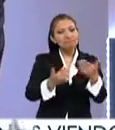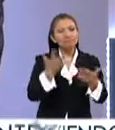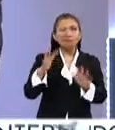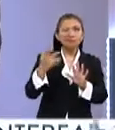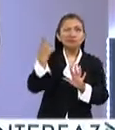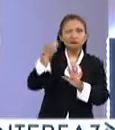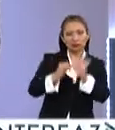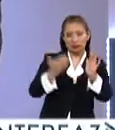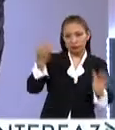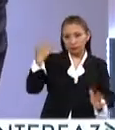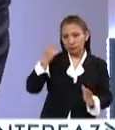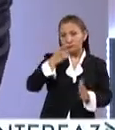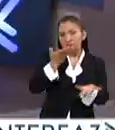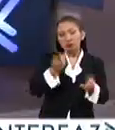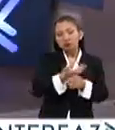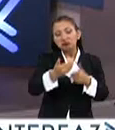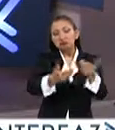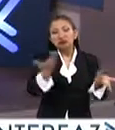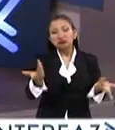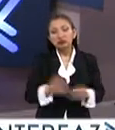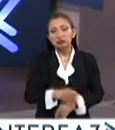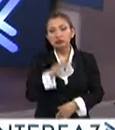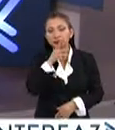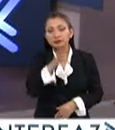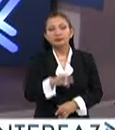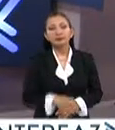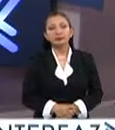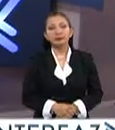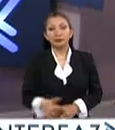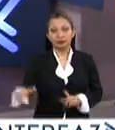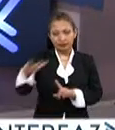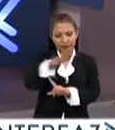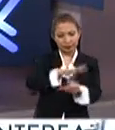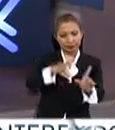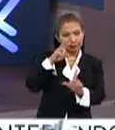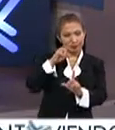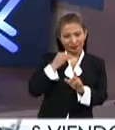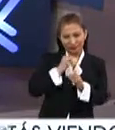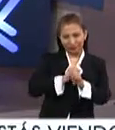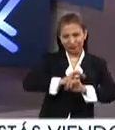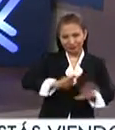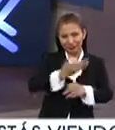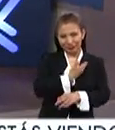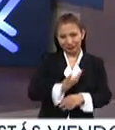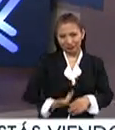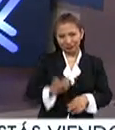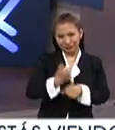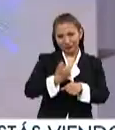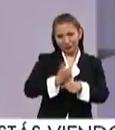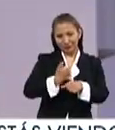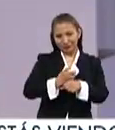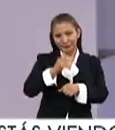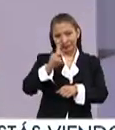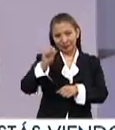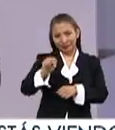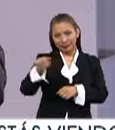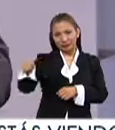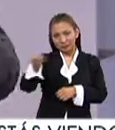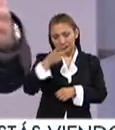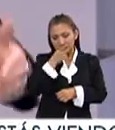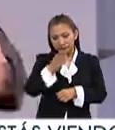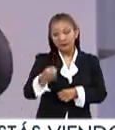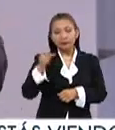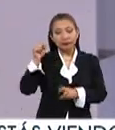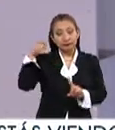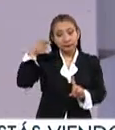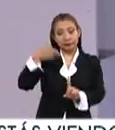más o menos un mes. ¿Cómo van las cosas? Correcto. Mira, en el contexto del informe presidencial sexto del señor presidente Enrique Peña Nieto y